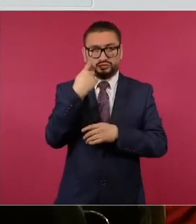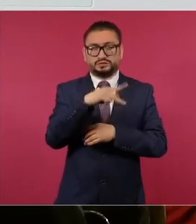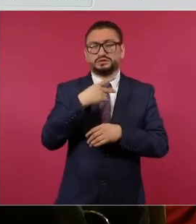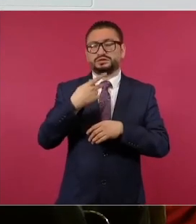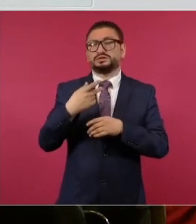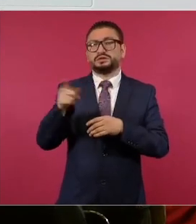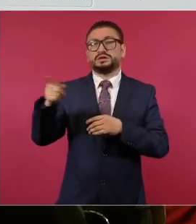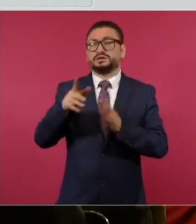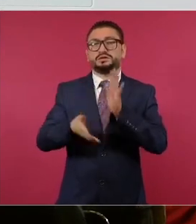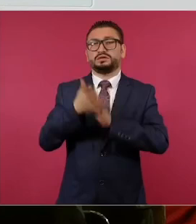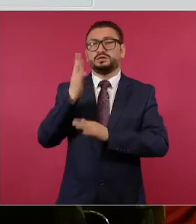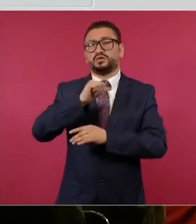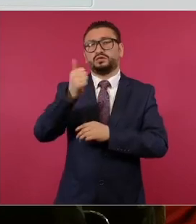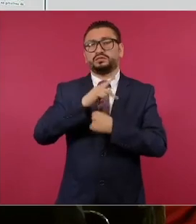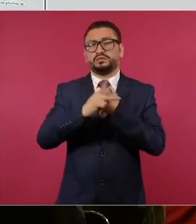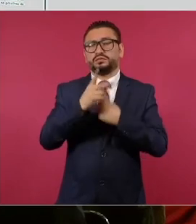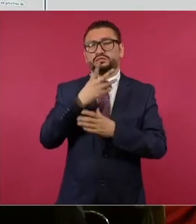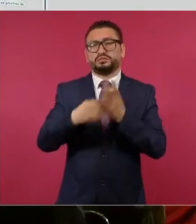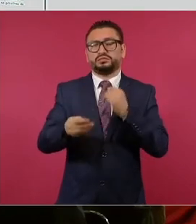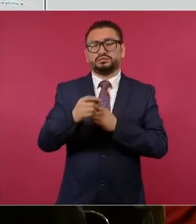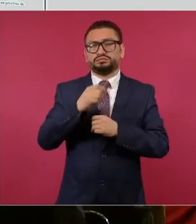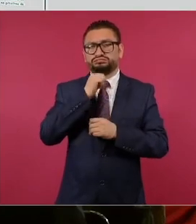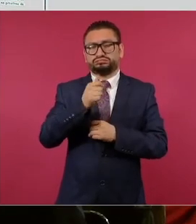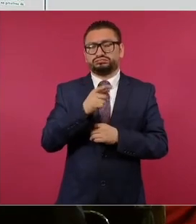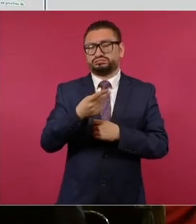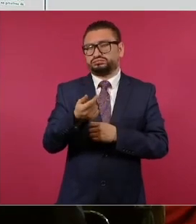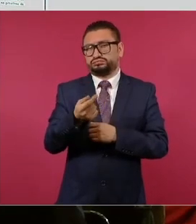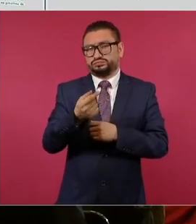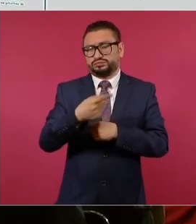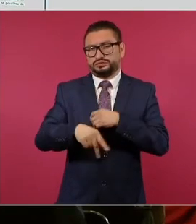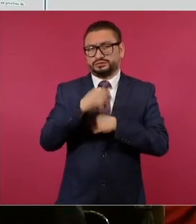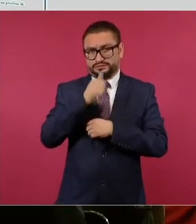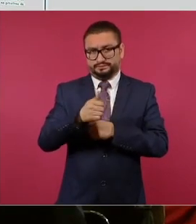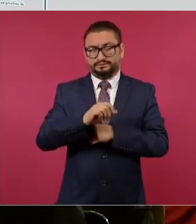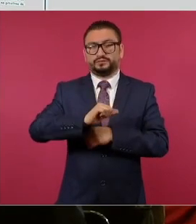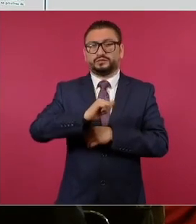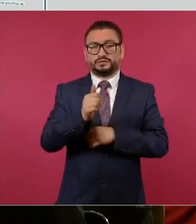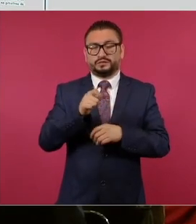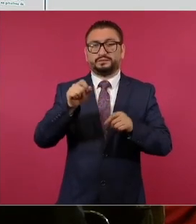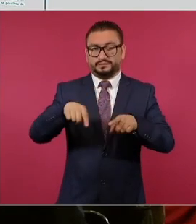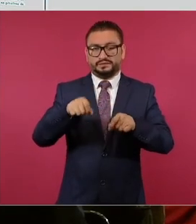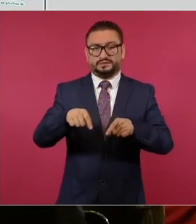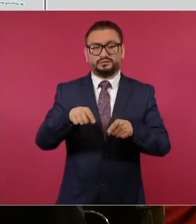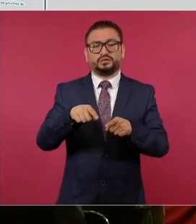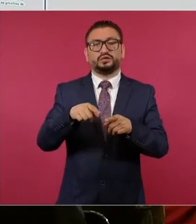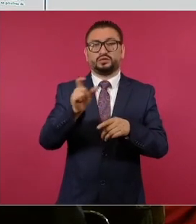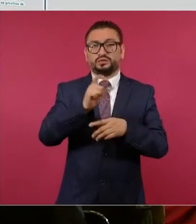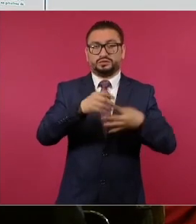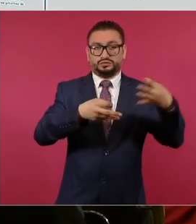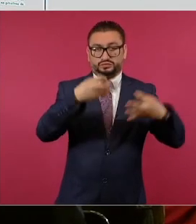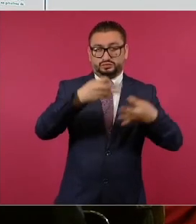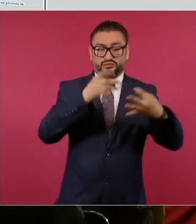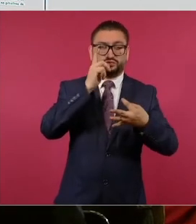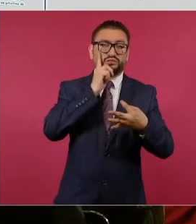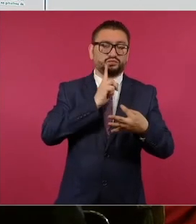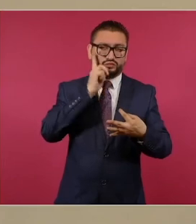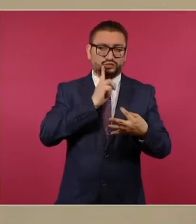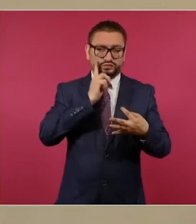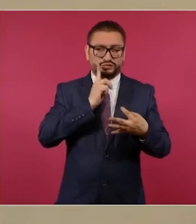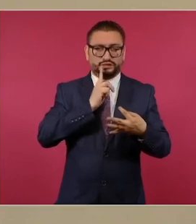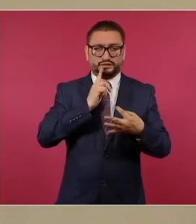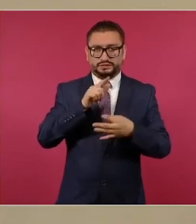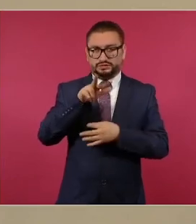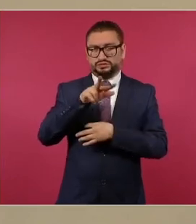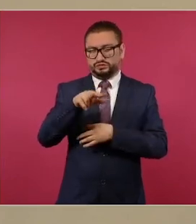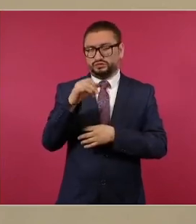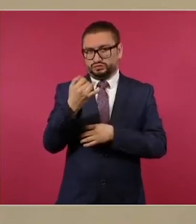de sustracción. Adelante. Sobre este mismo caso, una vez que la jueza, el 18